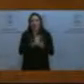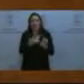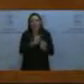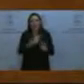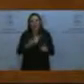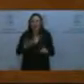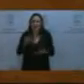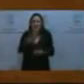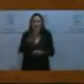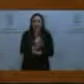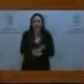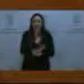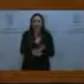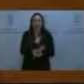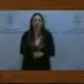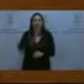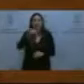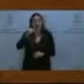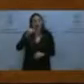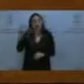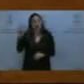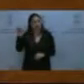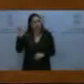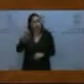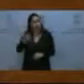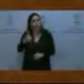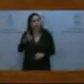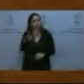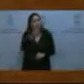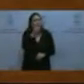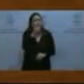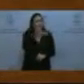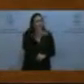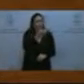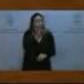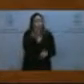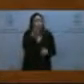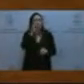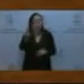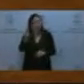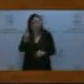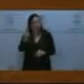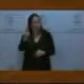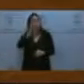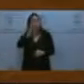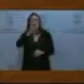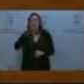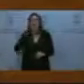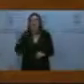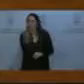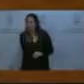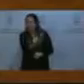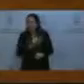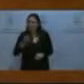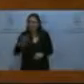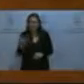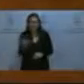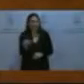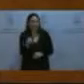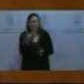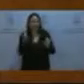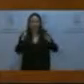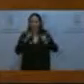que se aprobó por unanimidad, en aquel caso por el PSOE, por Izquierda Unida y por el Partido Popular, que era